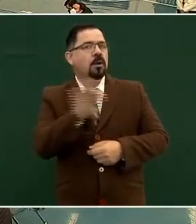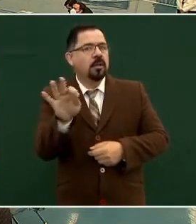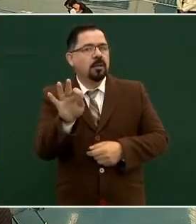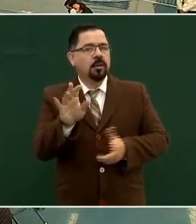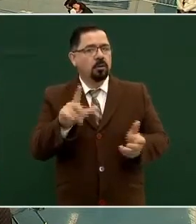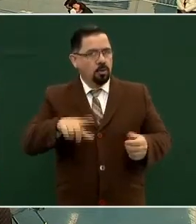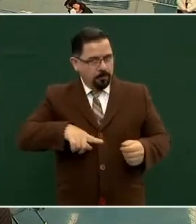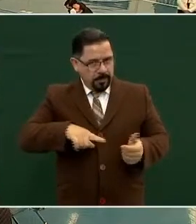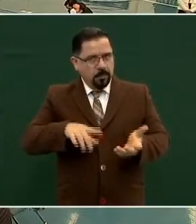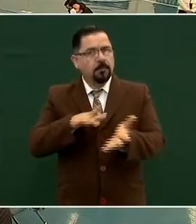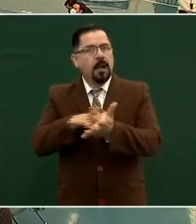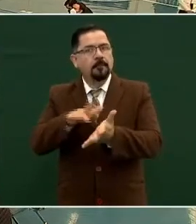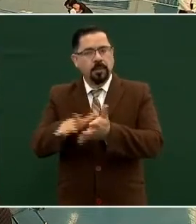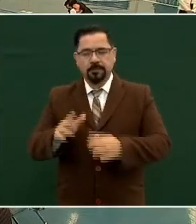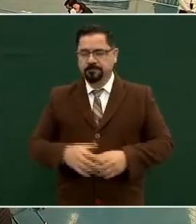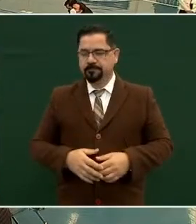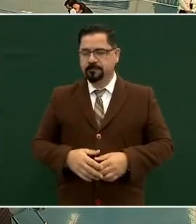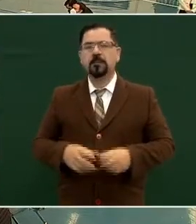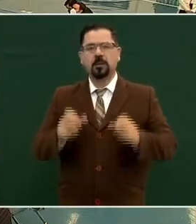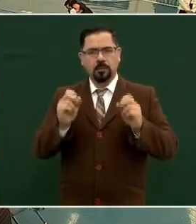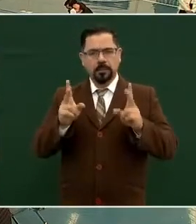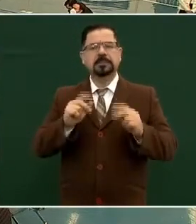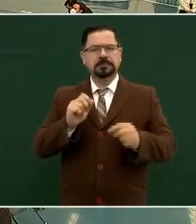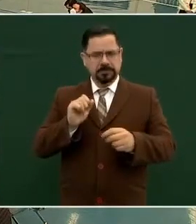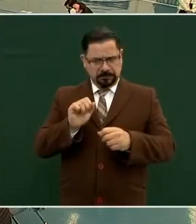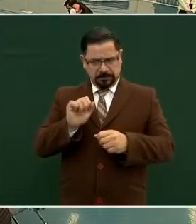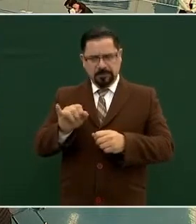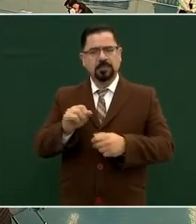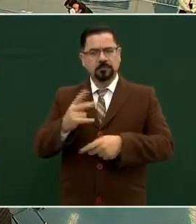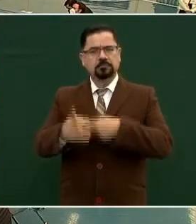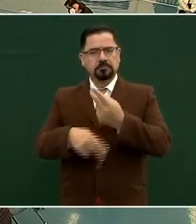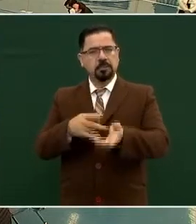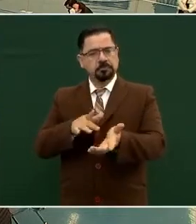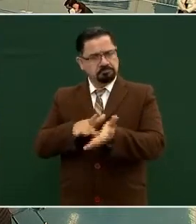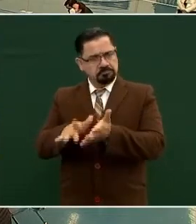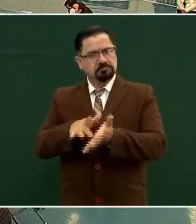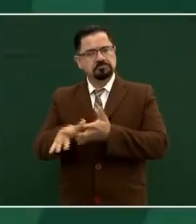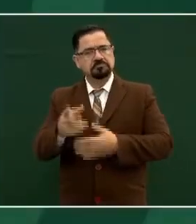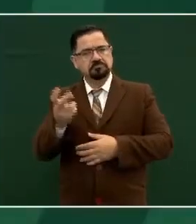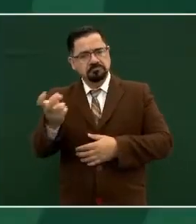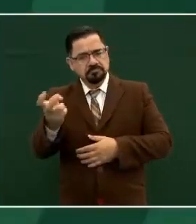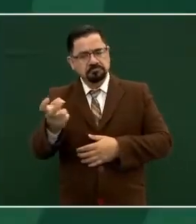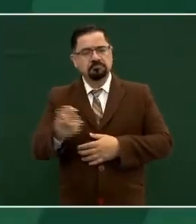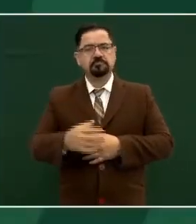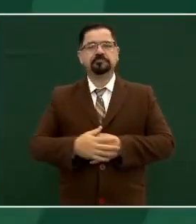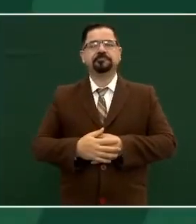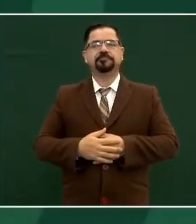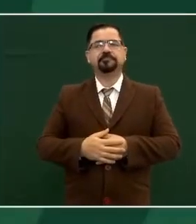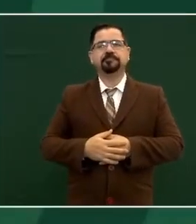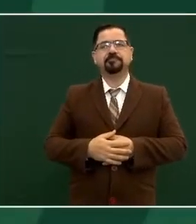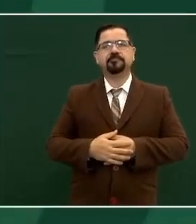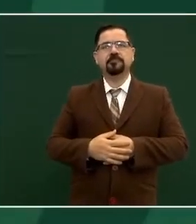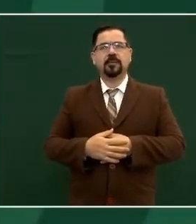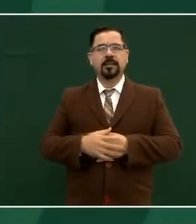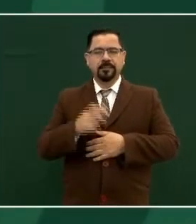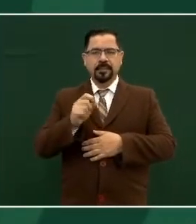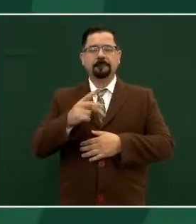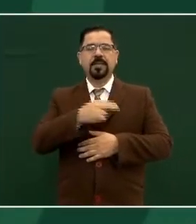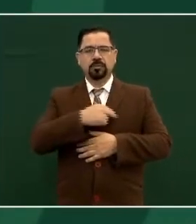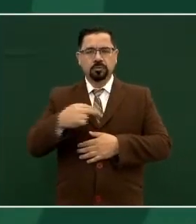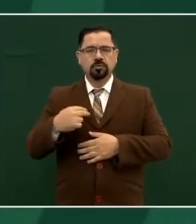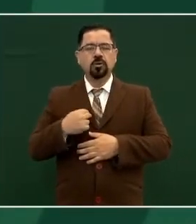intervenga. Vamos a intervenir, sí, y vamos a estar